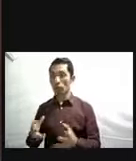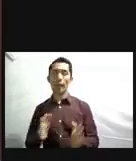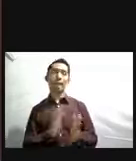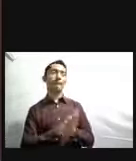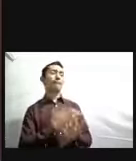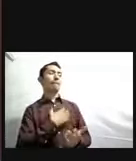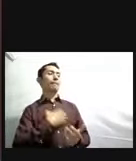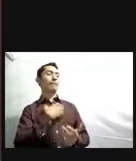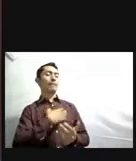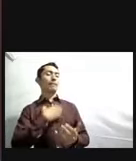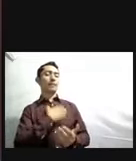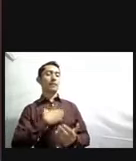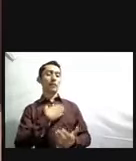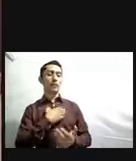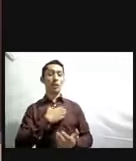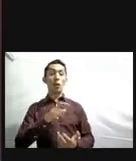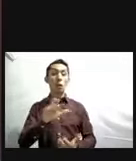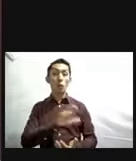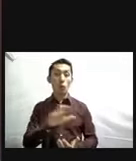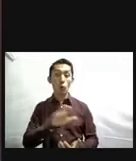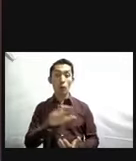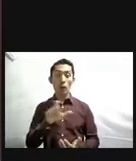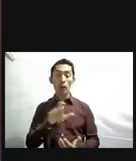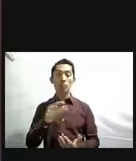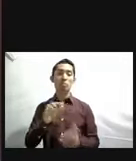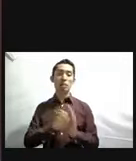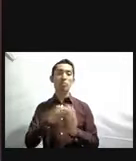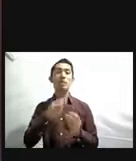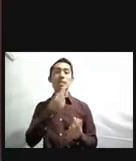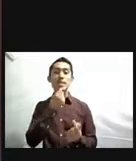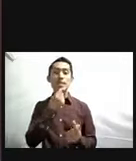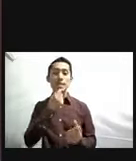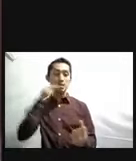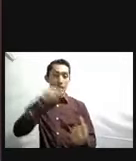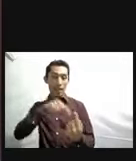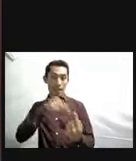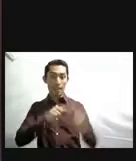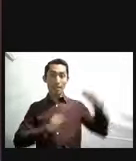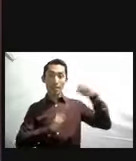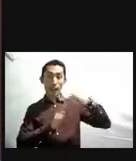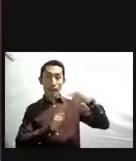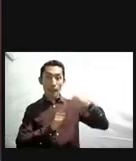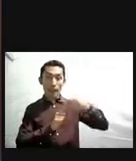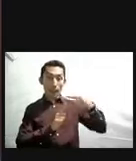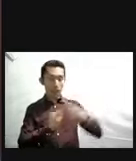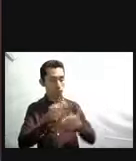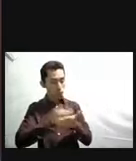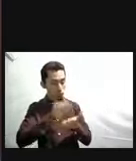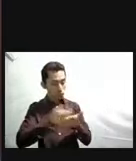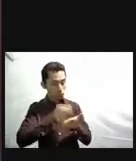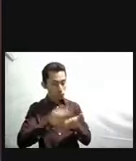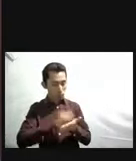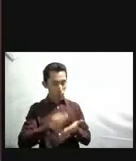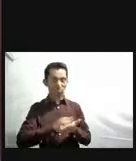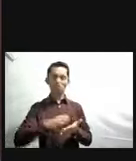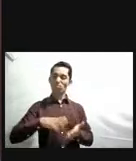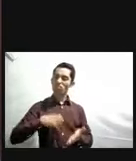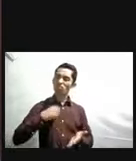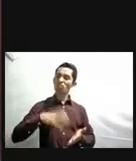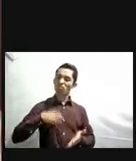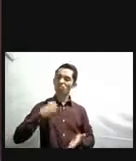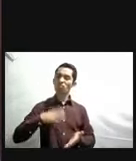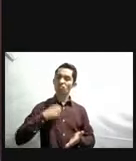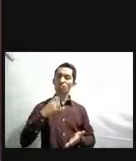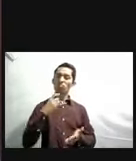desmoralización que le provoca al niño, por ejemplo, hacer la tarea y después, ¿no?, esforzarse en hacer, el cumplir con la